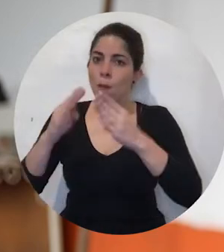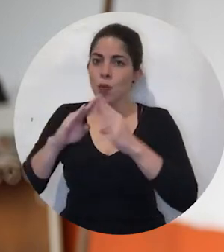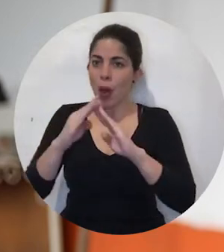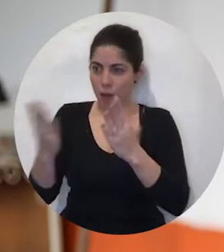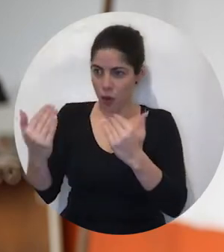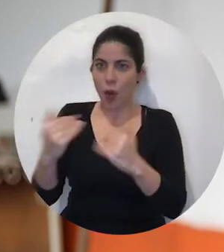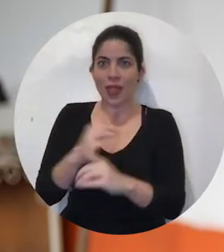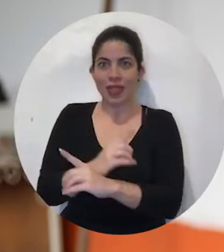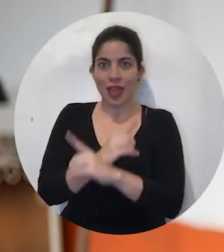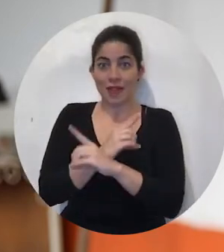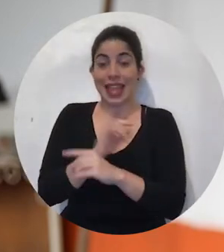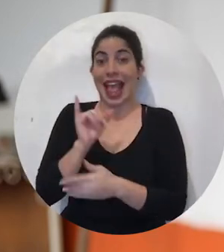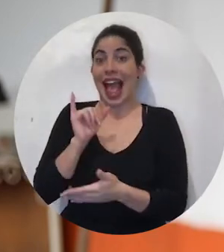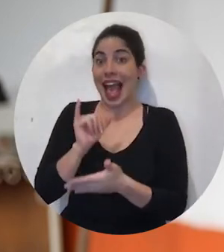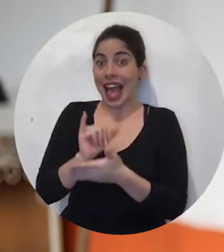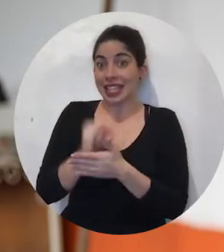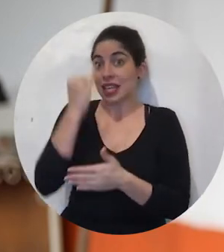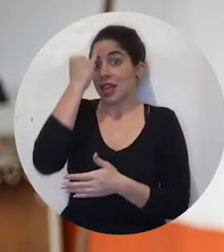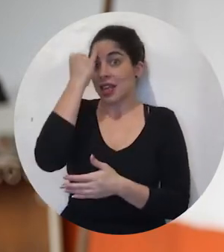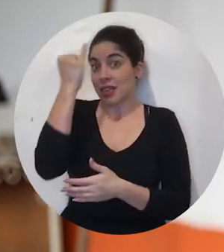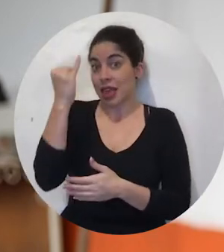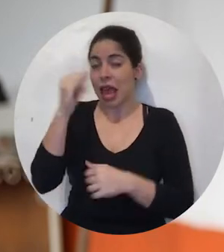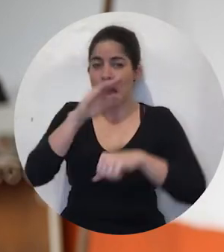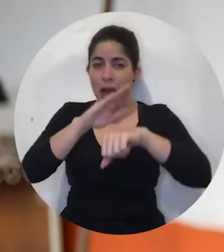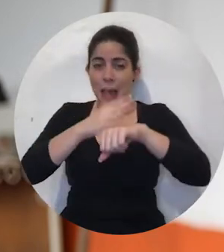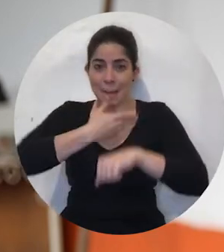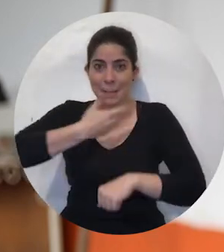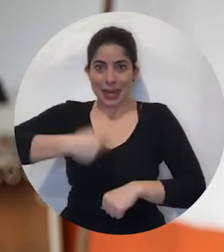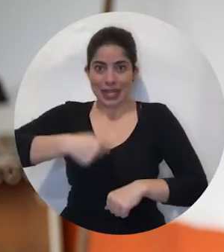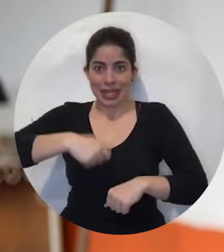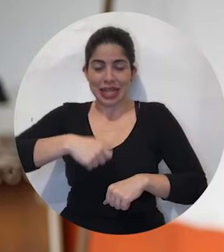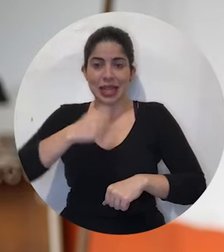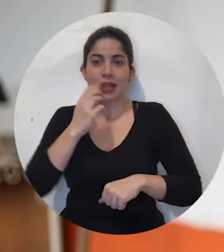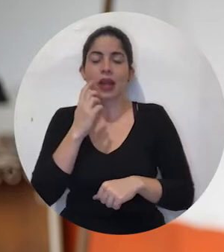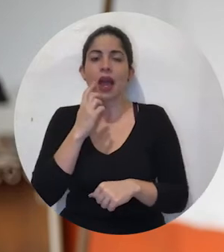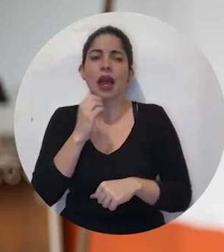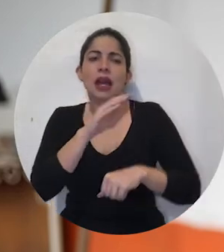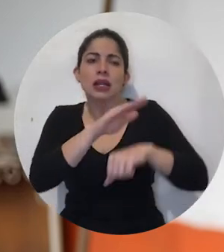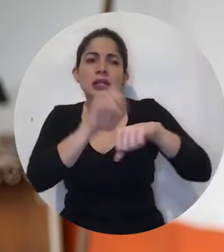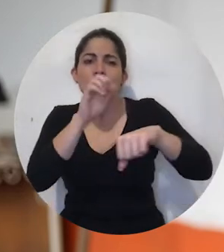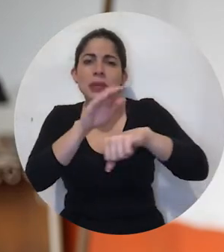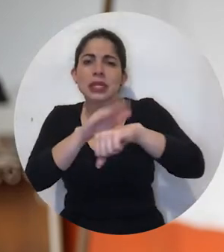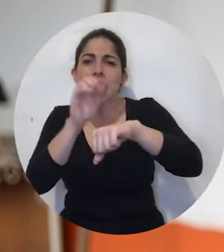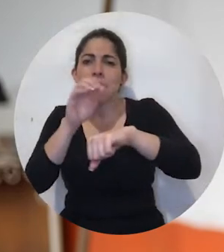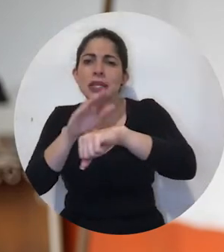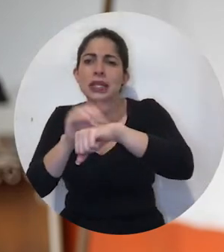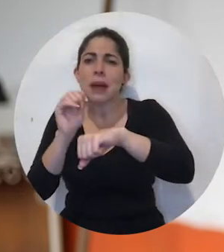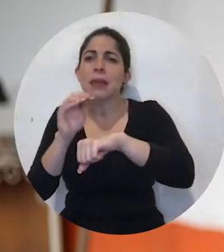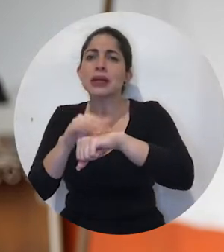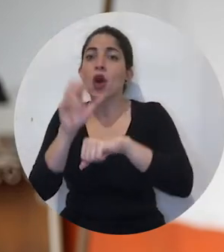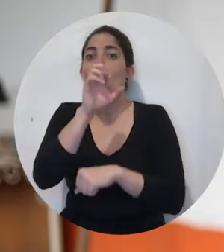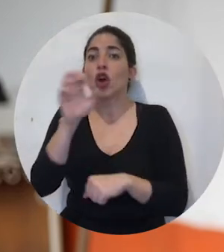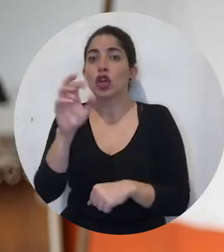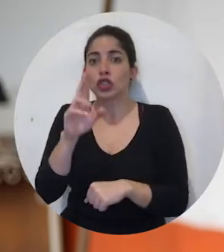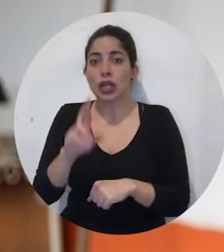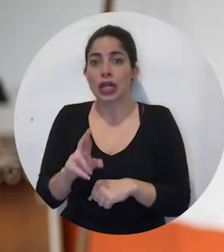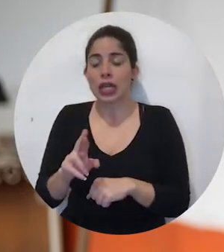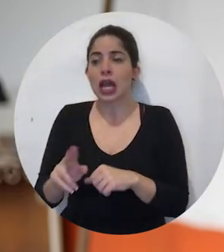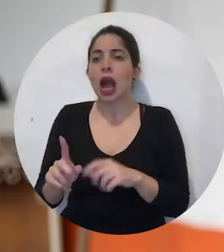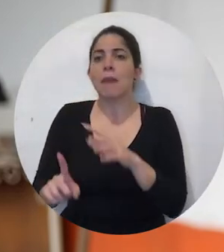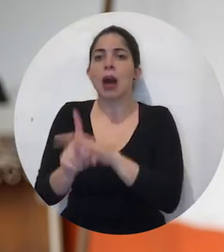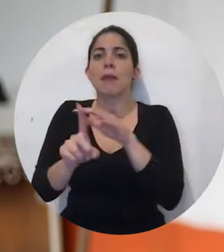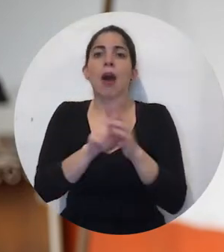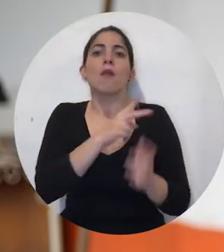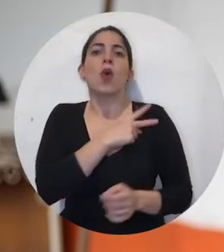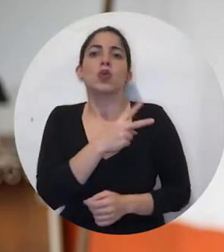que me defienda el pueblo. Y entonces fue así, como a un llamado del presidente, se comenzaron a unir en